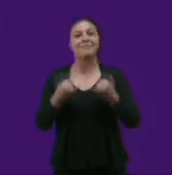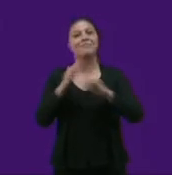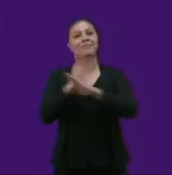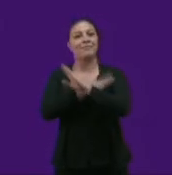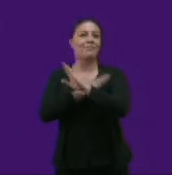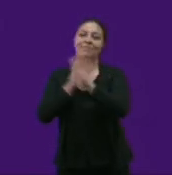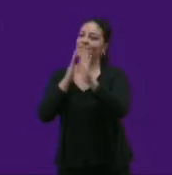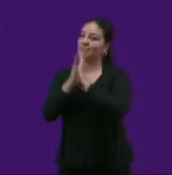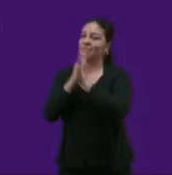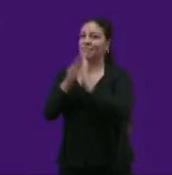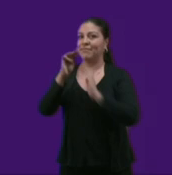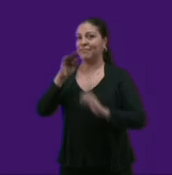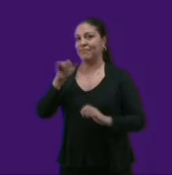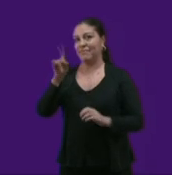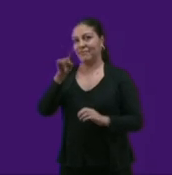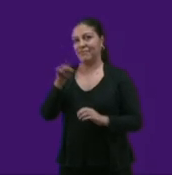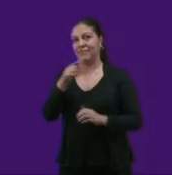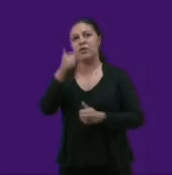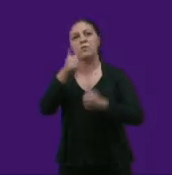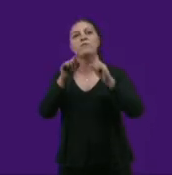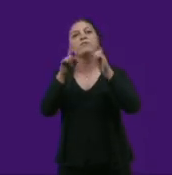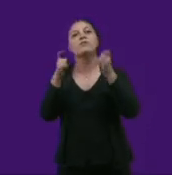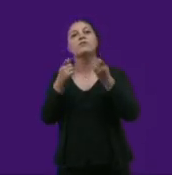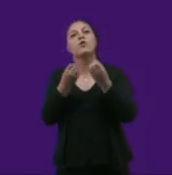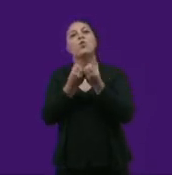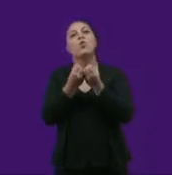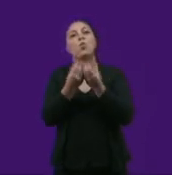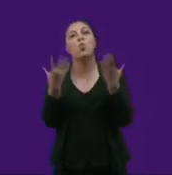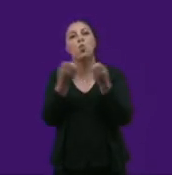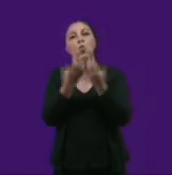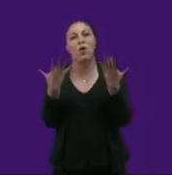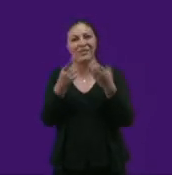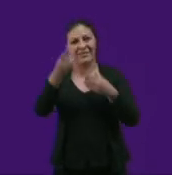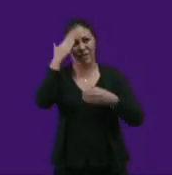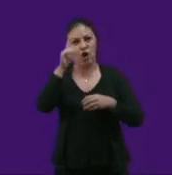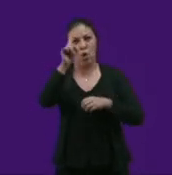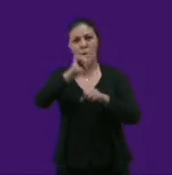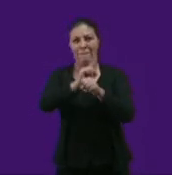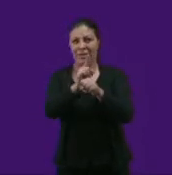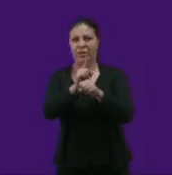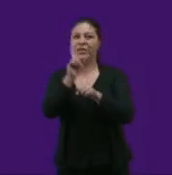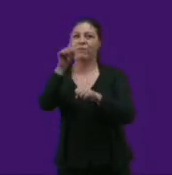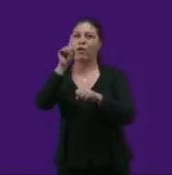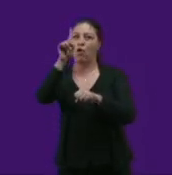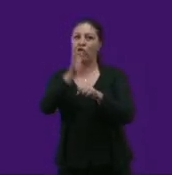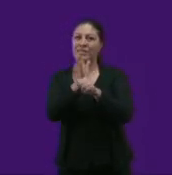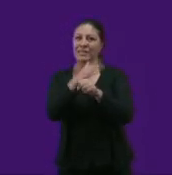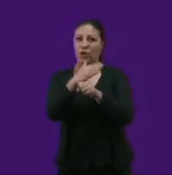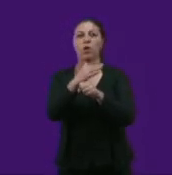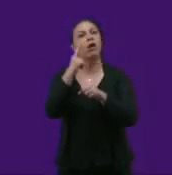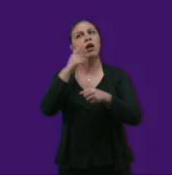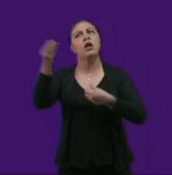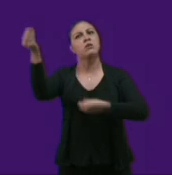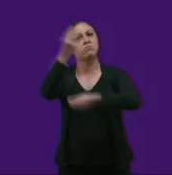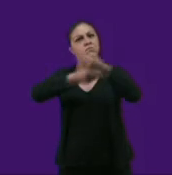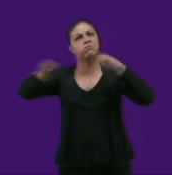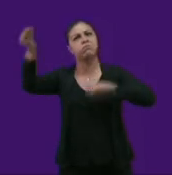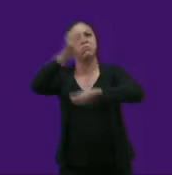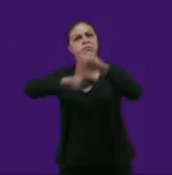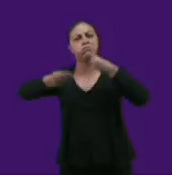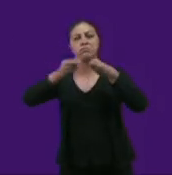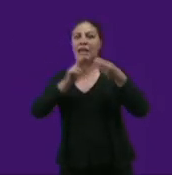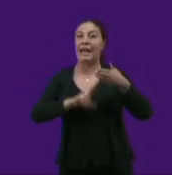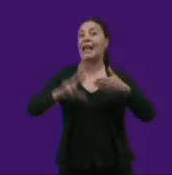de un factor numérico de cuántas transacciones se hacían o se hacen por minuto, por segundo, en la plataforma de Mercado Libre en Latinoamérica. Pero hay